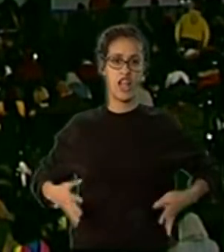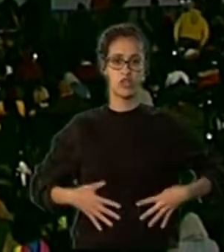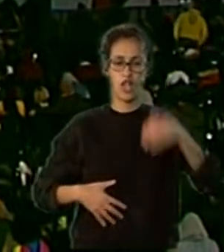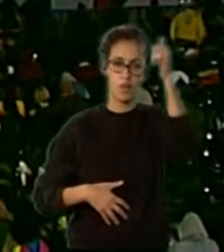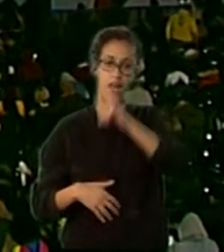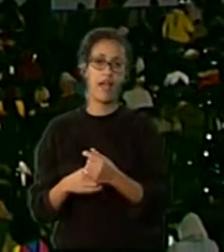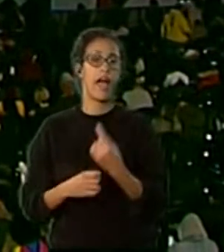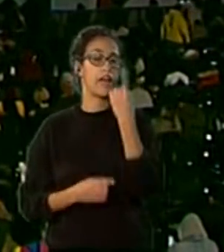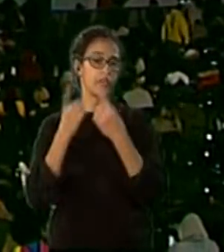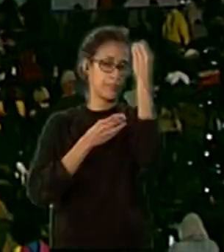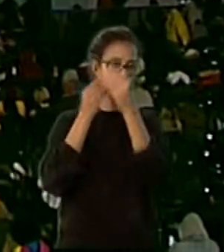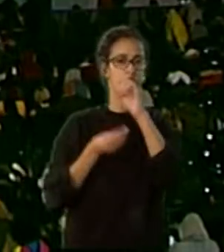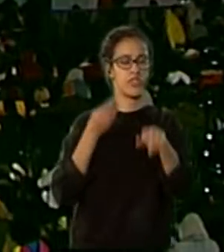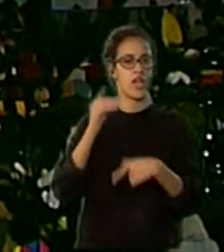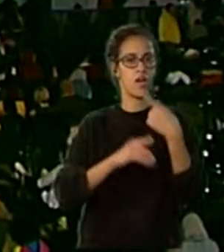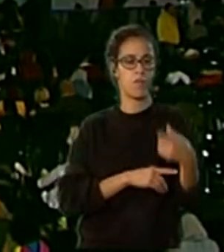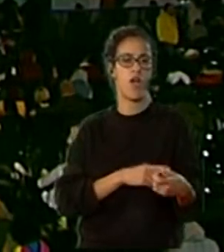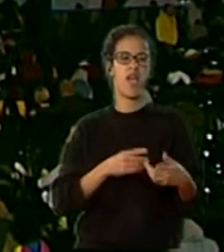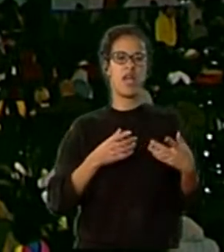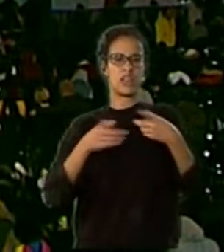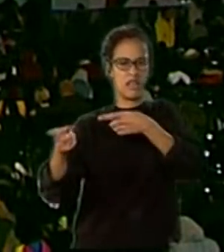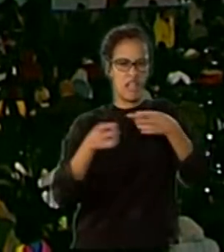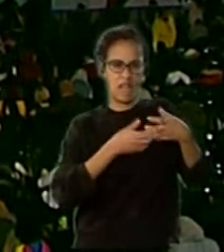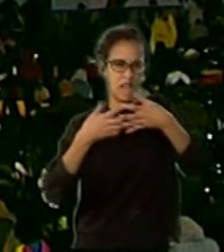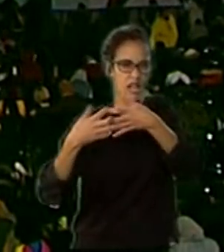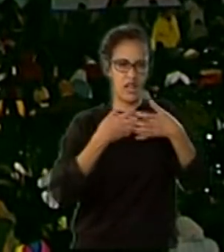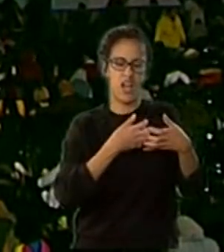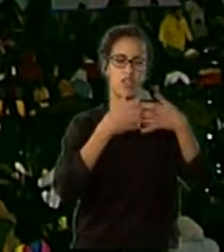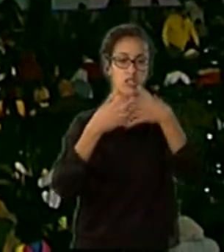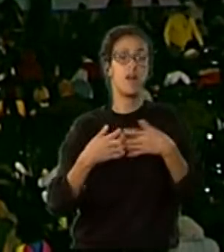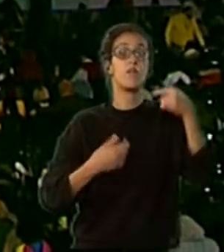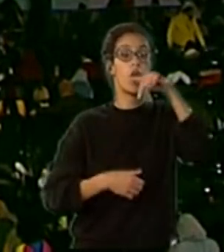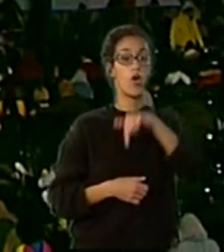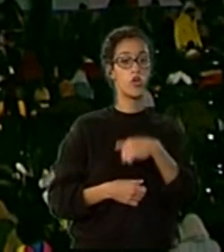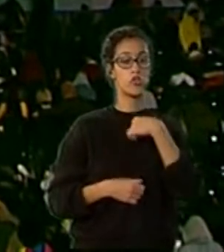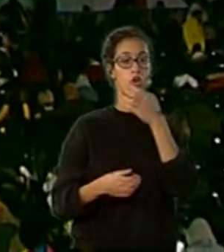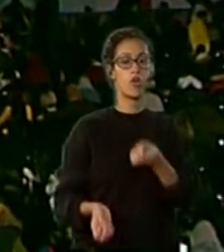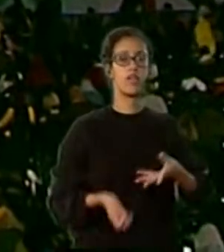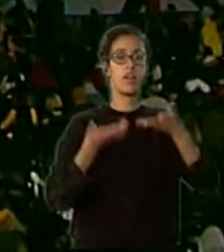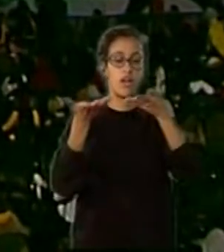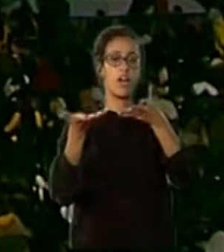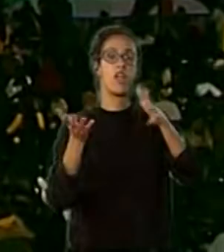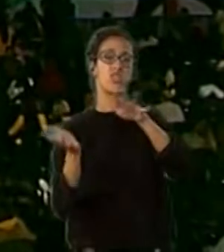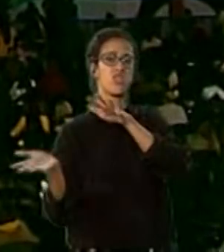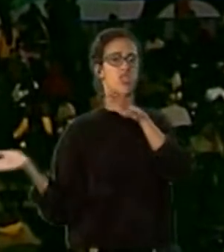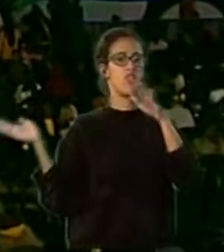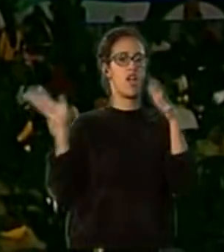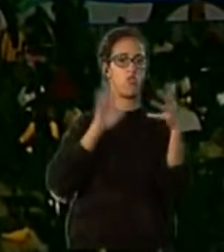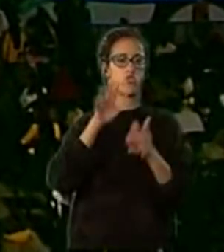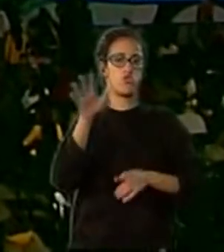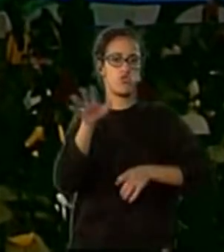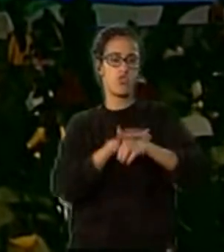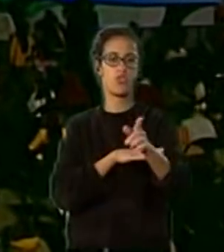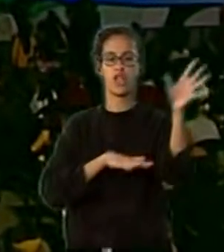guerreras y luchadoras, pero hoy aquí les contaré yo la evolución de la mujer.